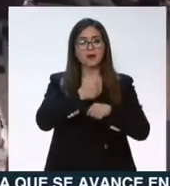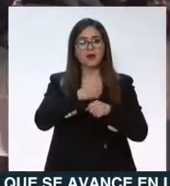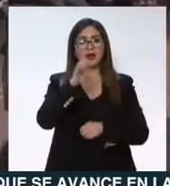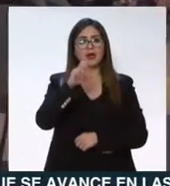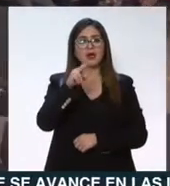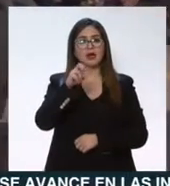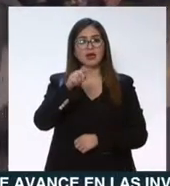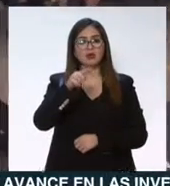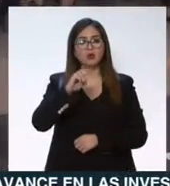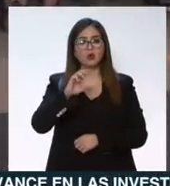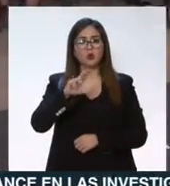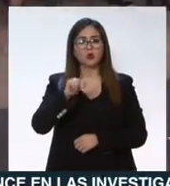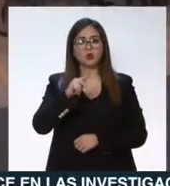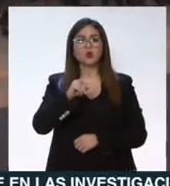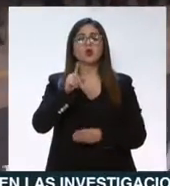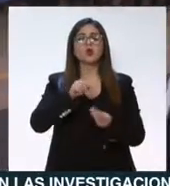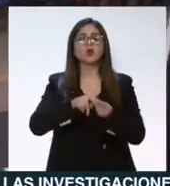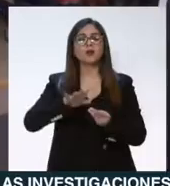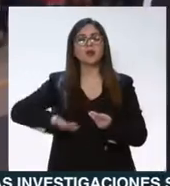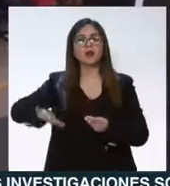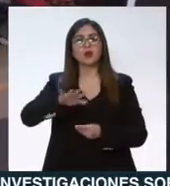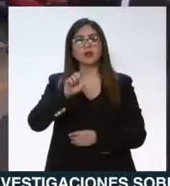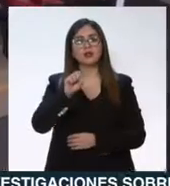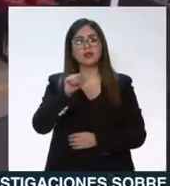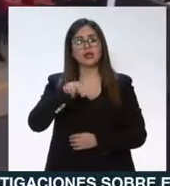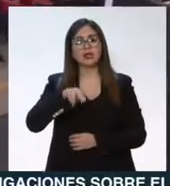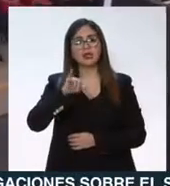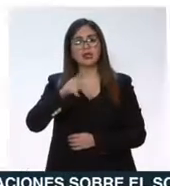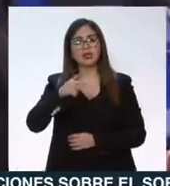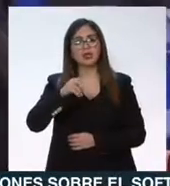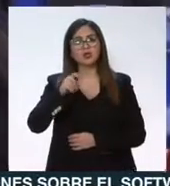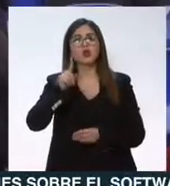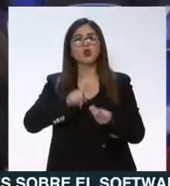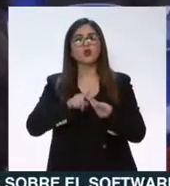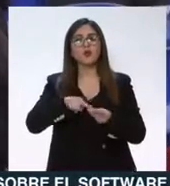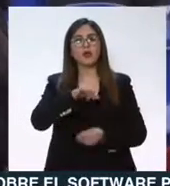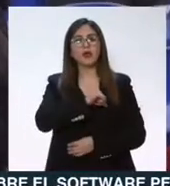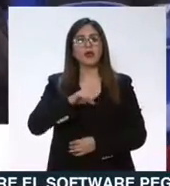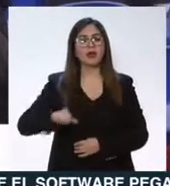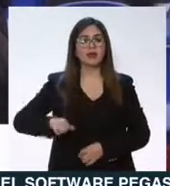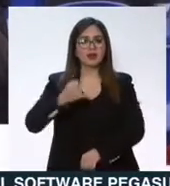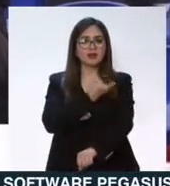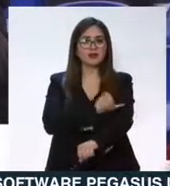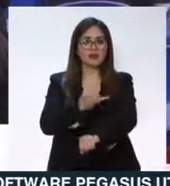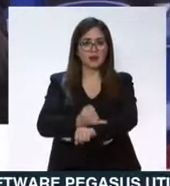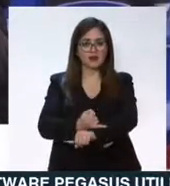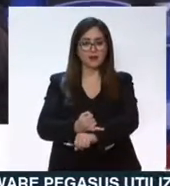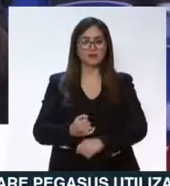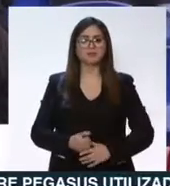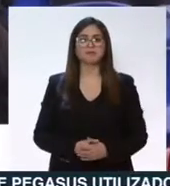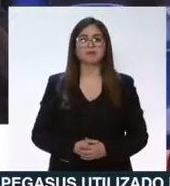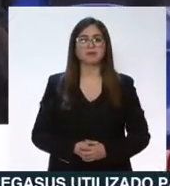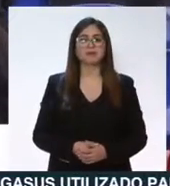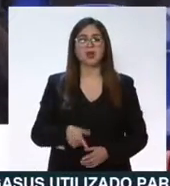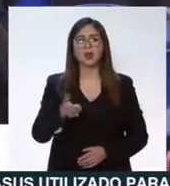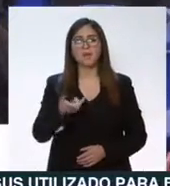Uruchurtu, ubicada en la colonia San Ignacio, Alcaldía Iztapalapa. Pues casi 2 meses no